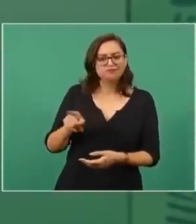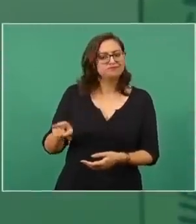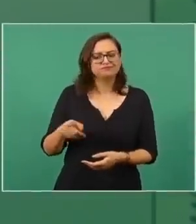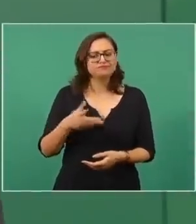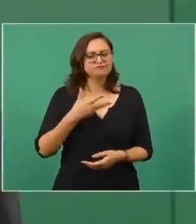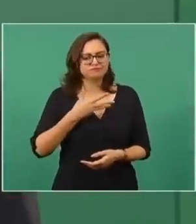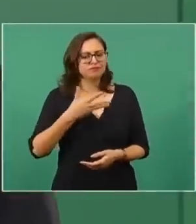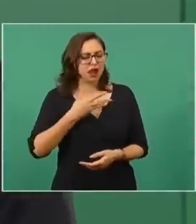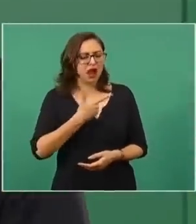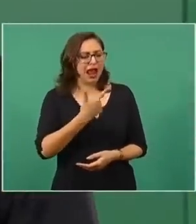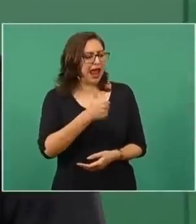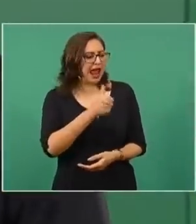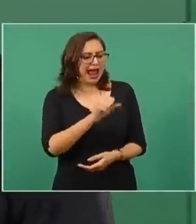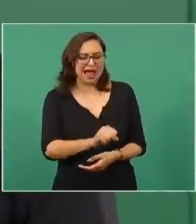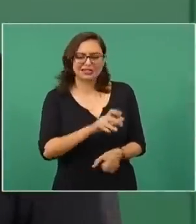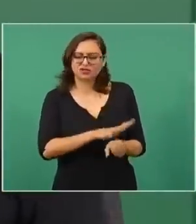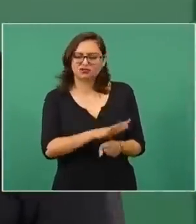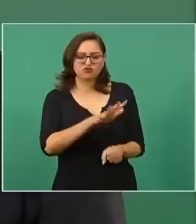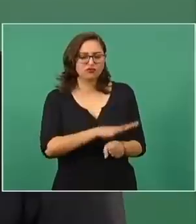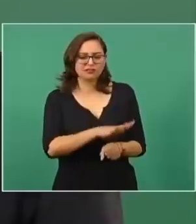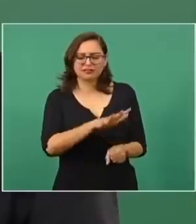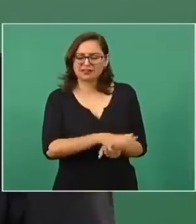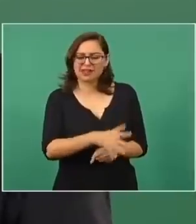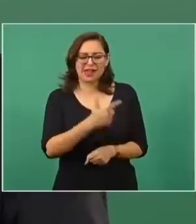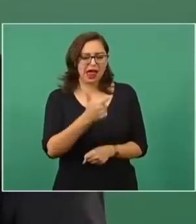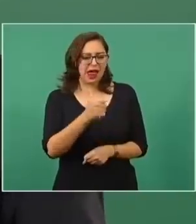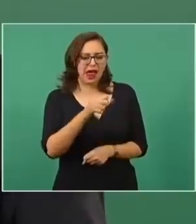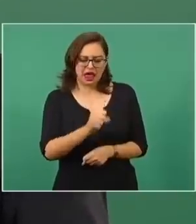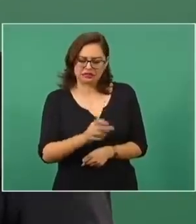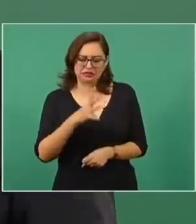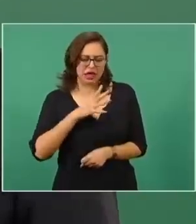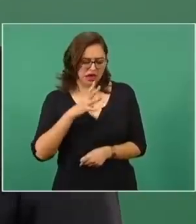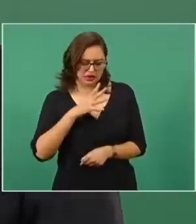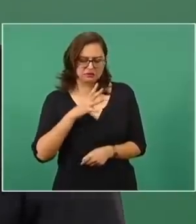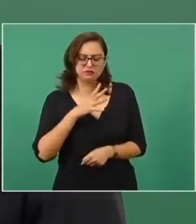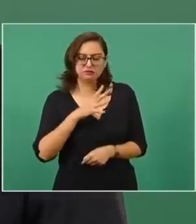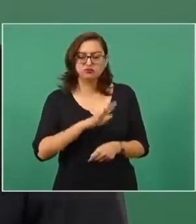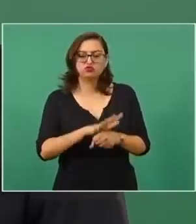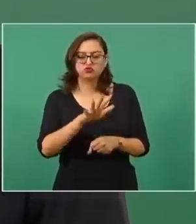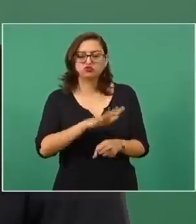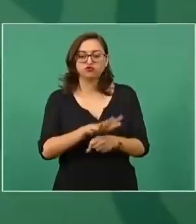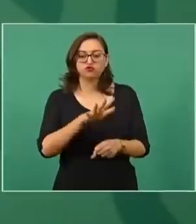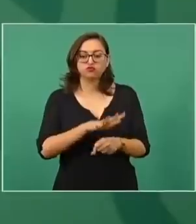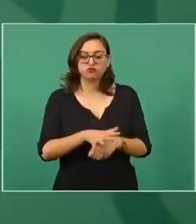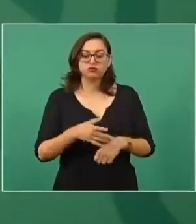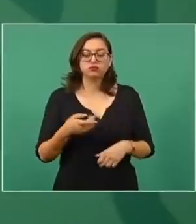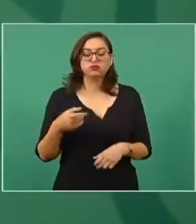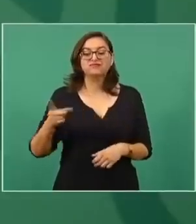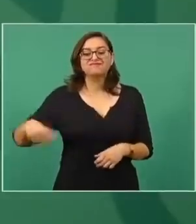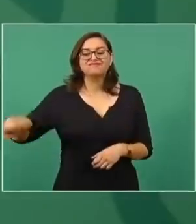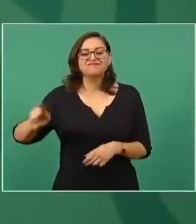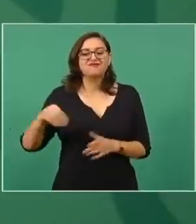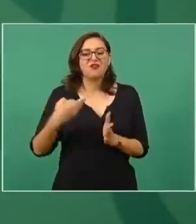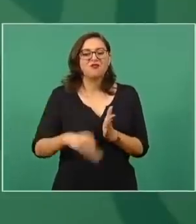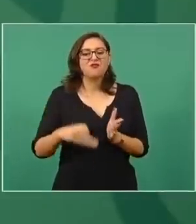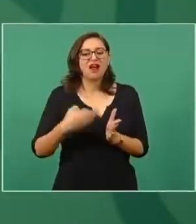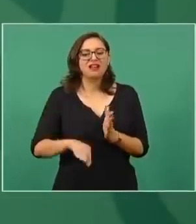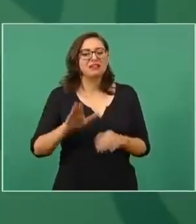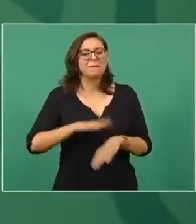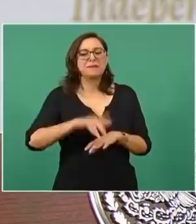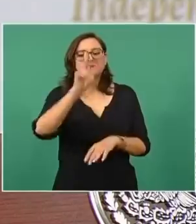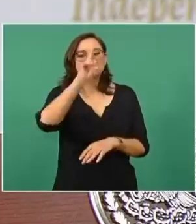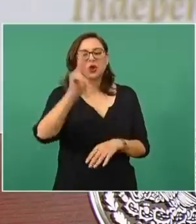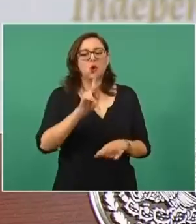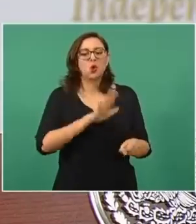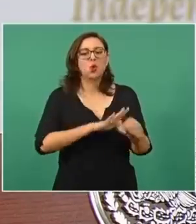que tienen el gas que están saliendo lo que les importó más fue